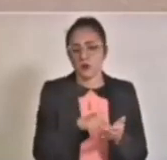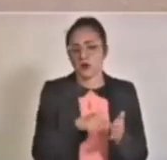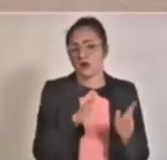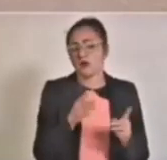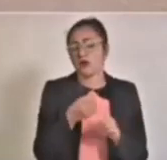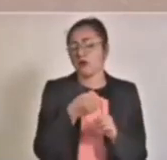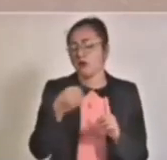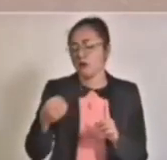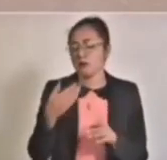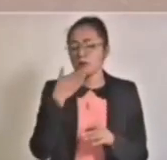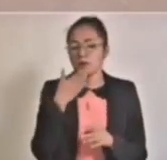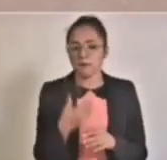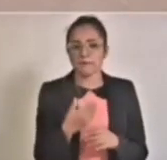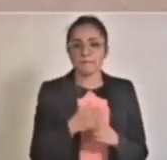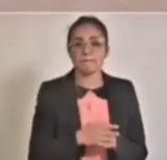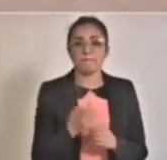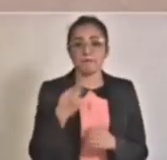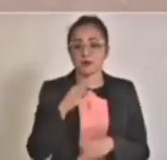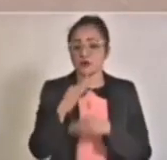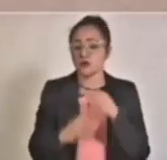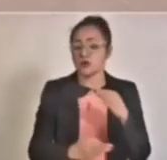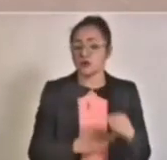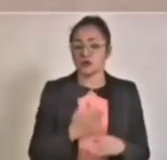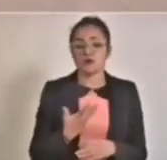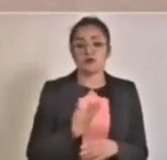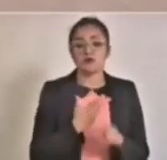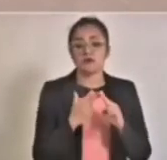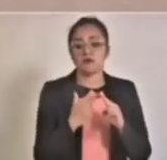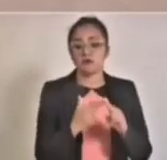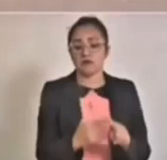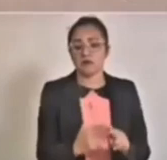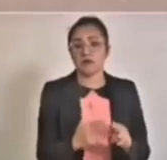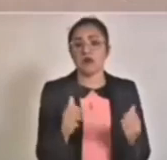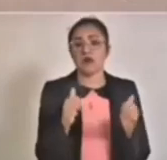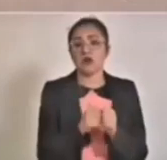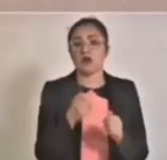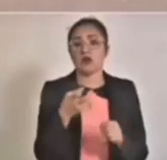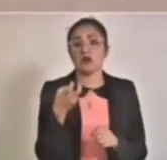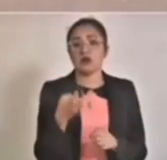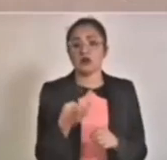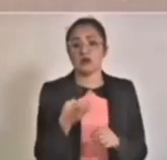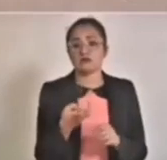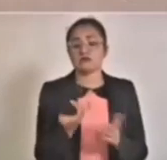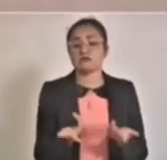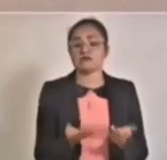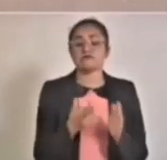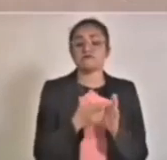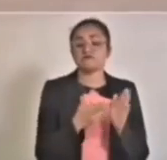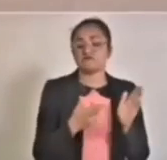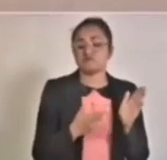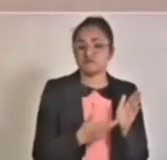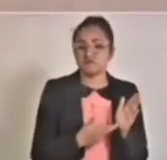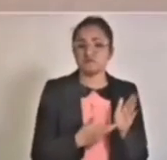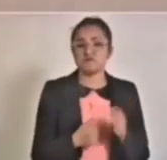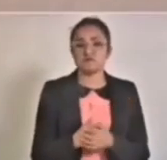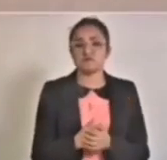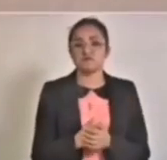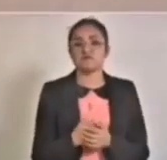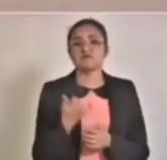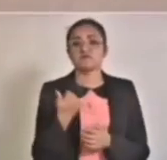ordenada, pero todos tenemos que cumplir con las restricciones